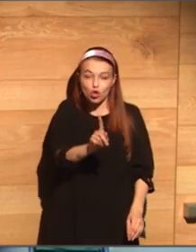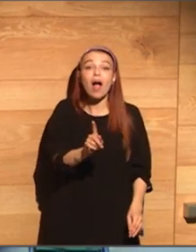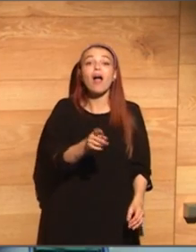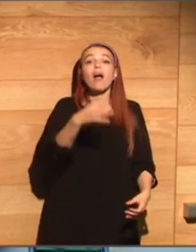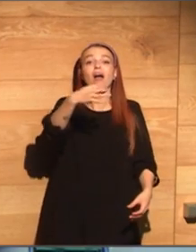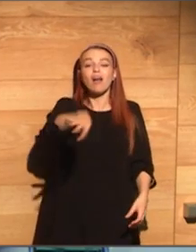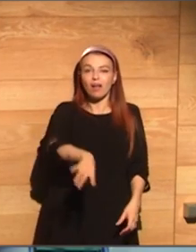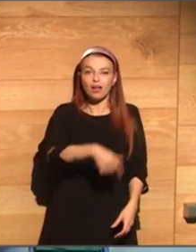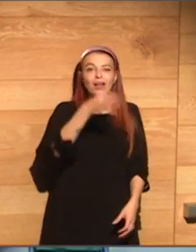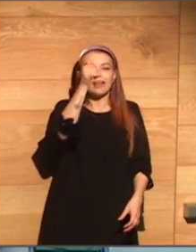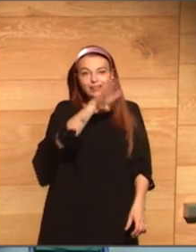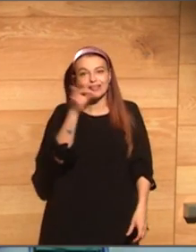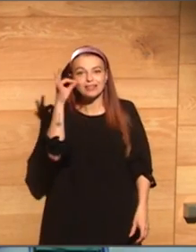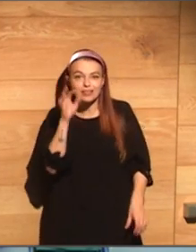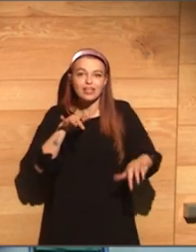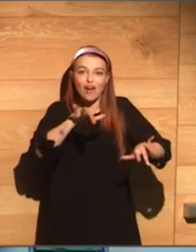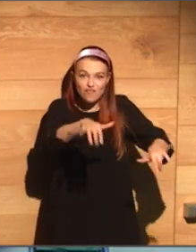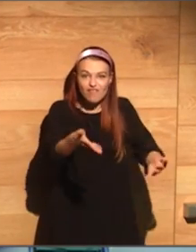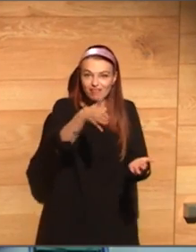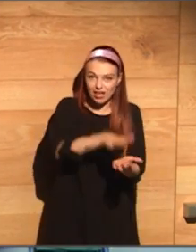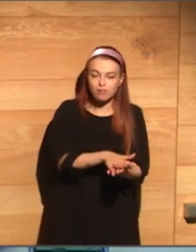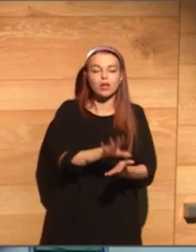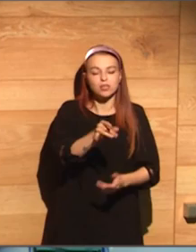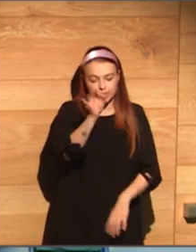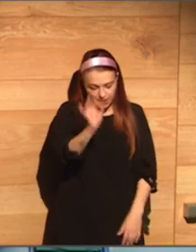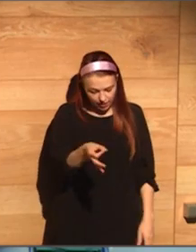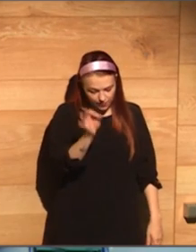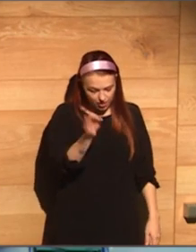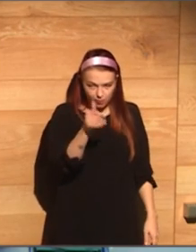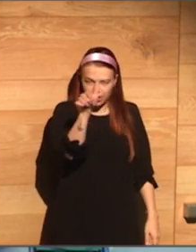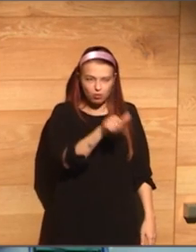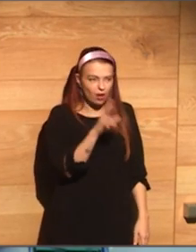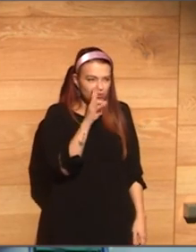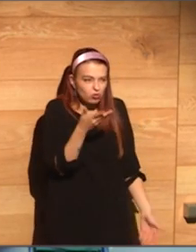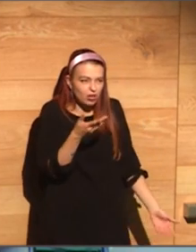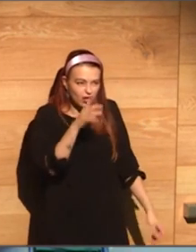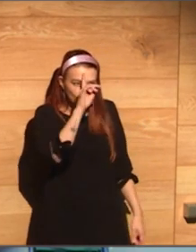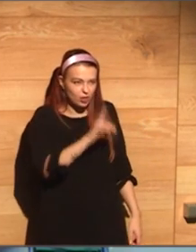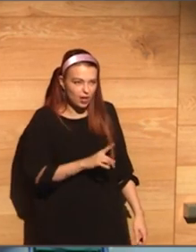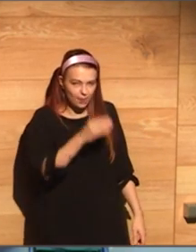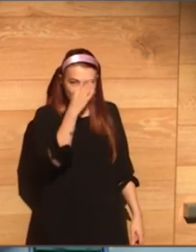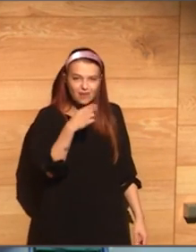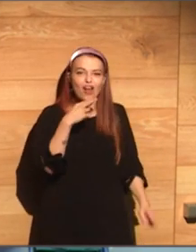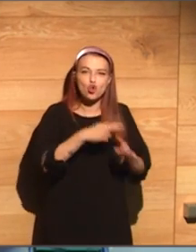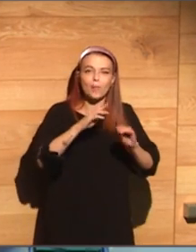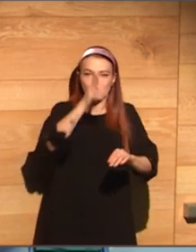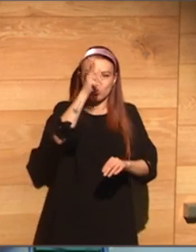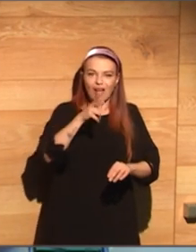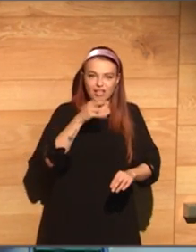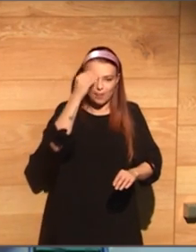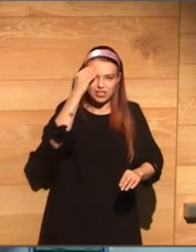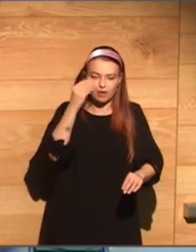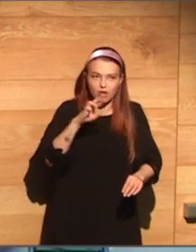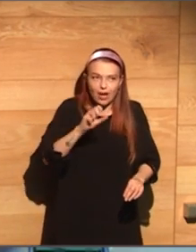La niña fantasma. Vale, ¿no? Claro, yo decía, ¿qué película he visto yo que no había...? Pensaba que era La Gallina, te lo juro. No.